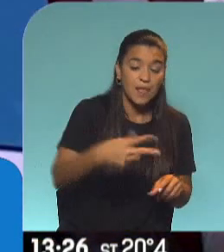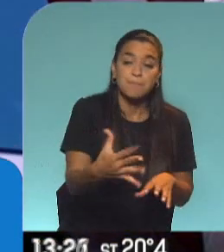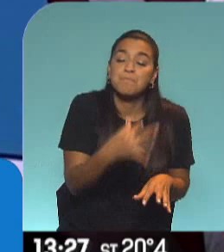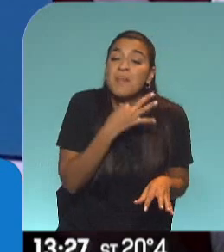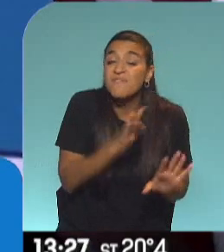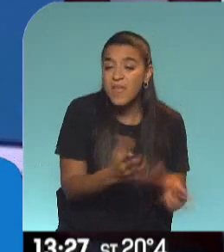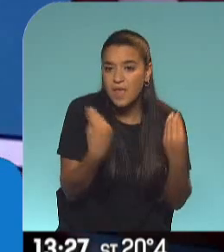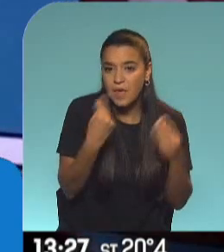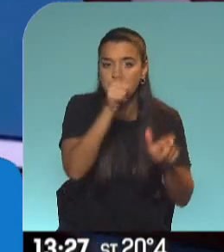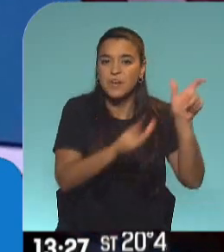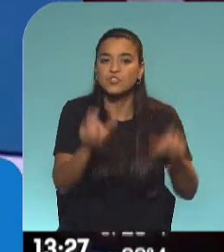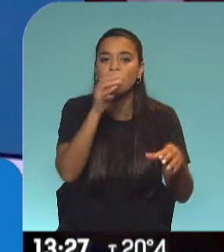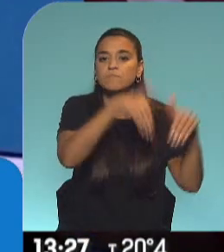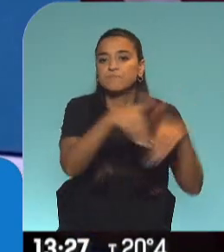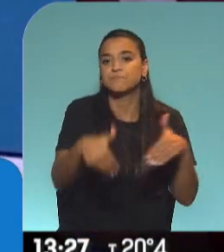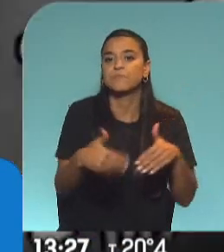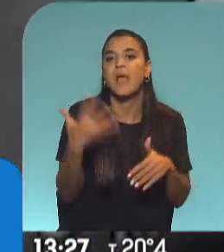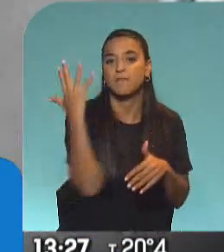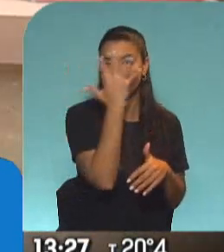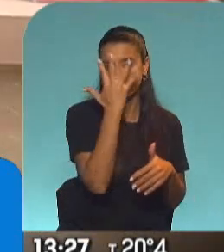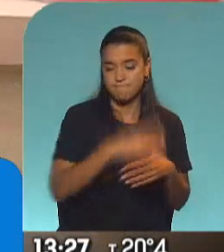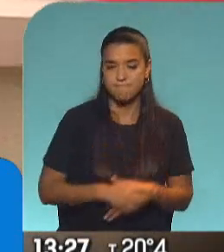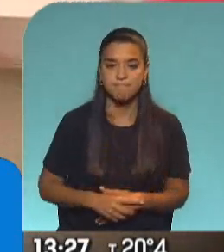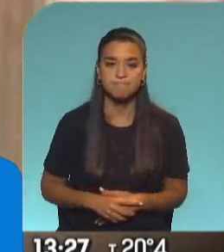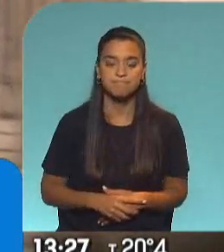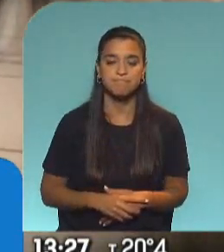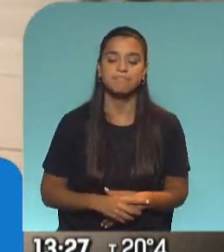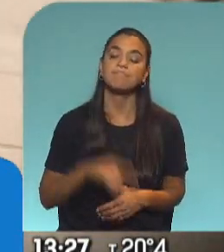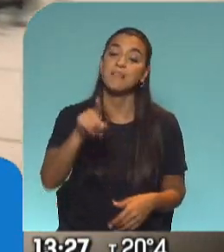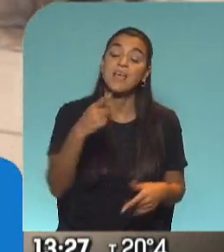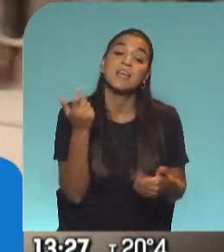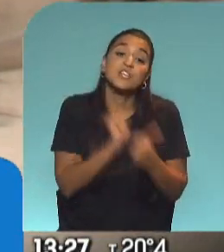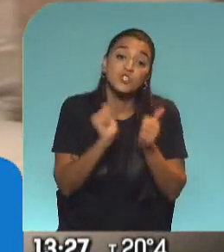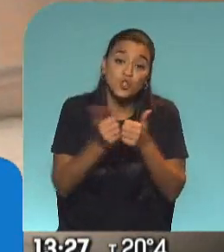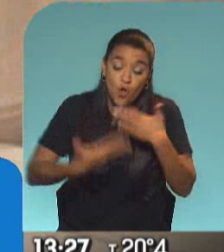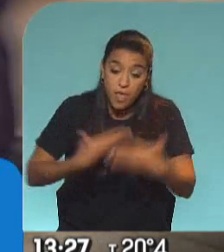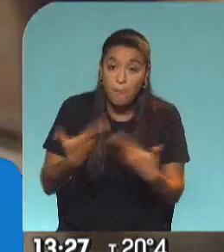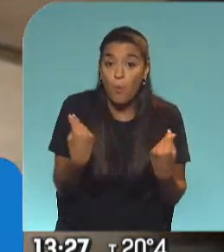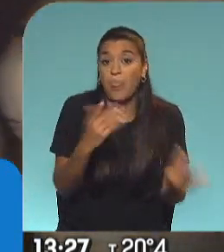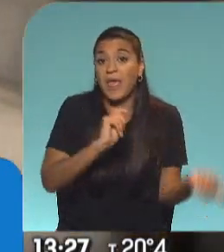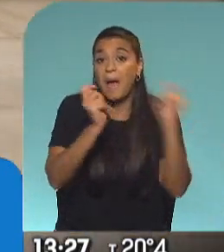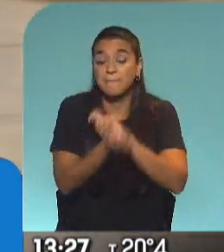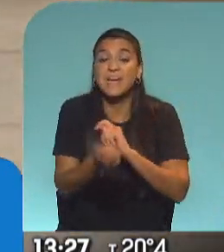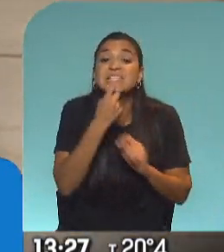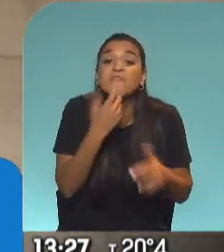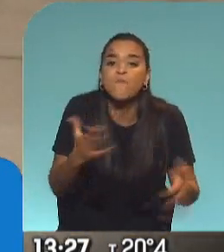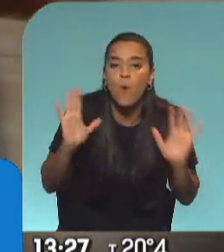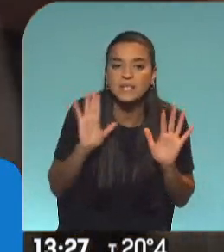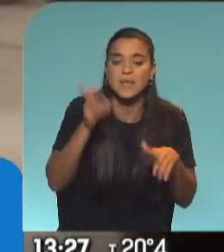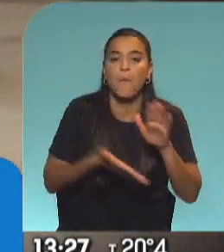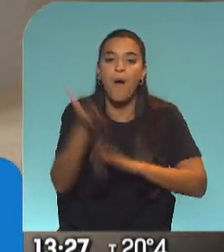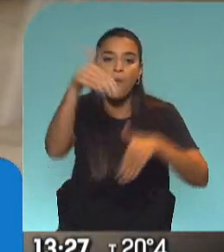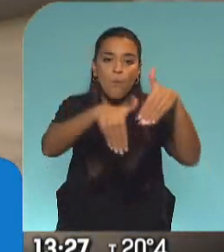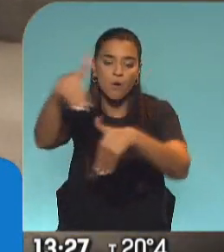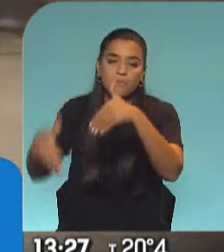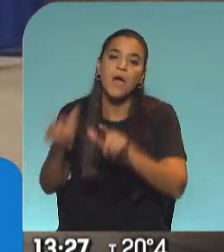preferencias entre los votantes no blancos. La historia podría darse vuelta también si concurren a votar ciudadanos